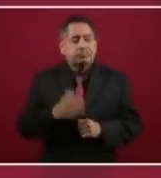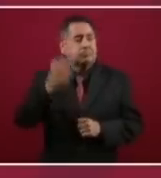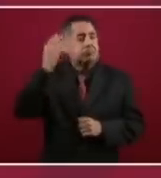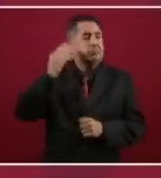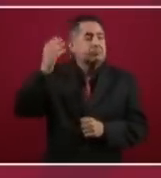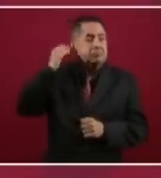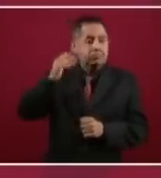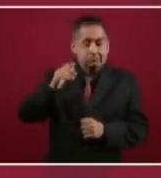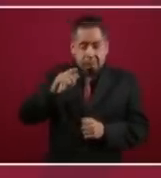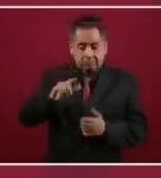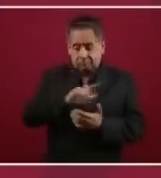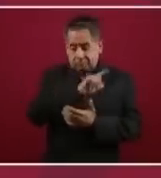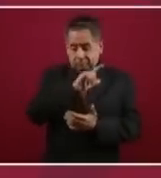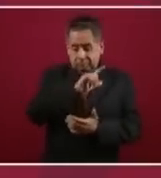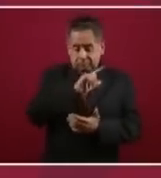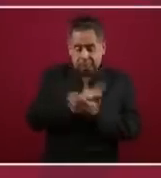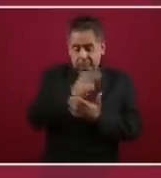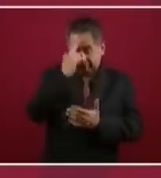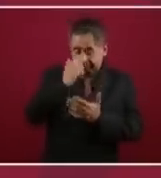la corrupción?